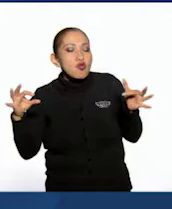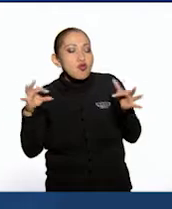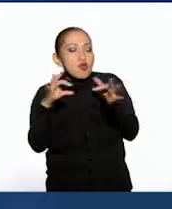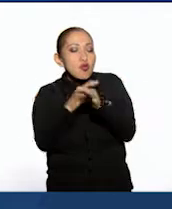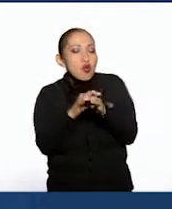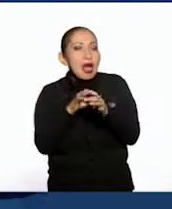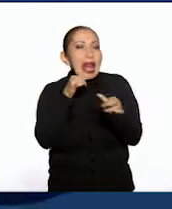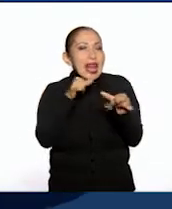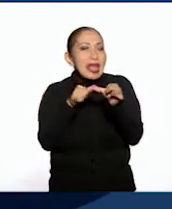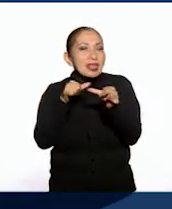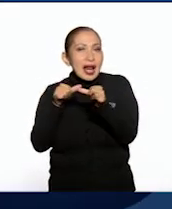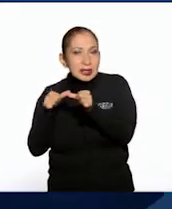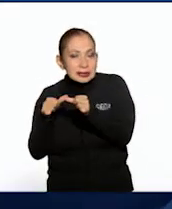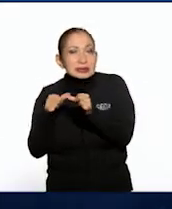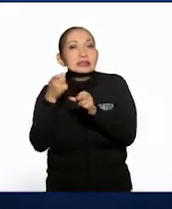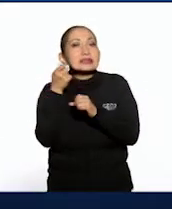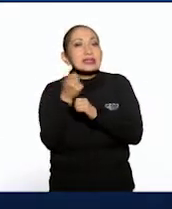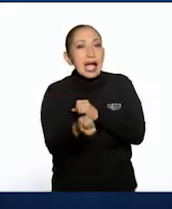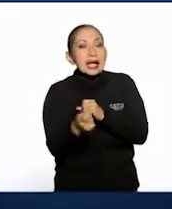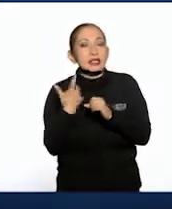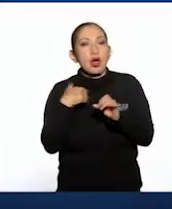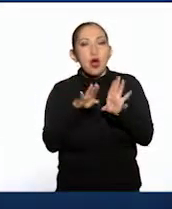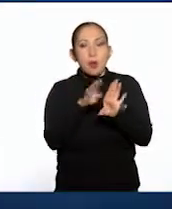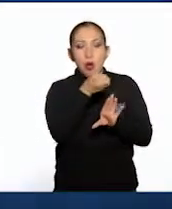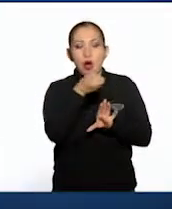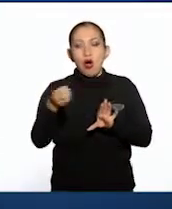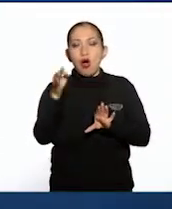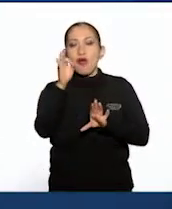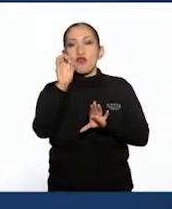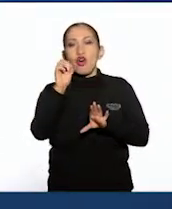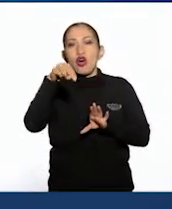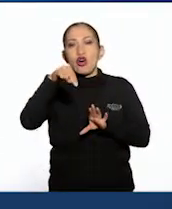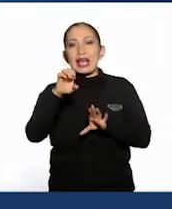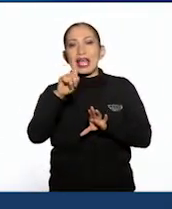combinación de las letras, es decir, de manera fonética.